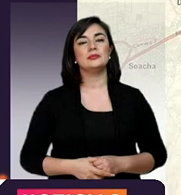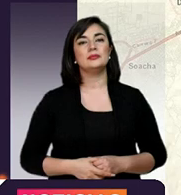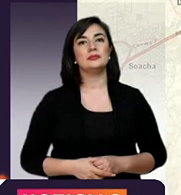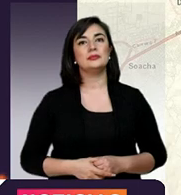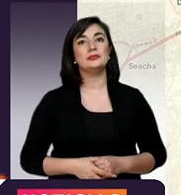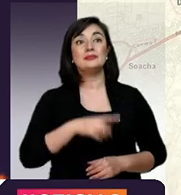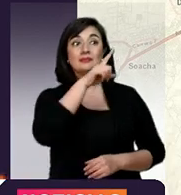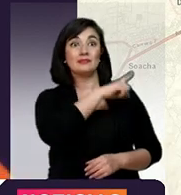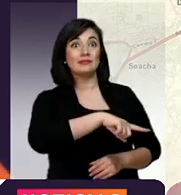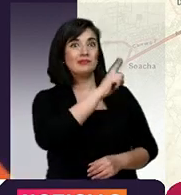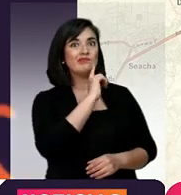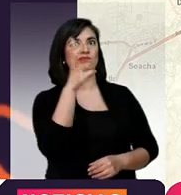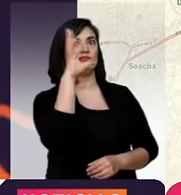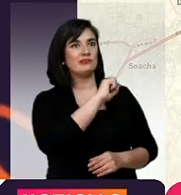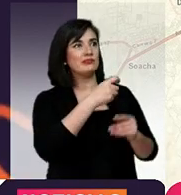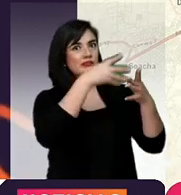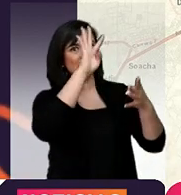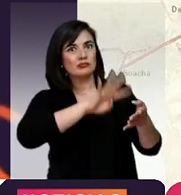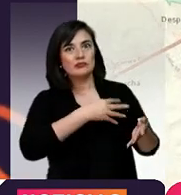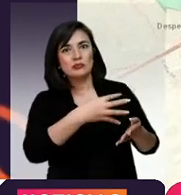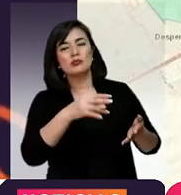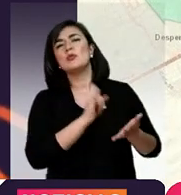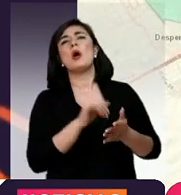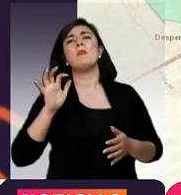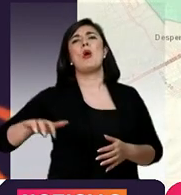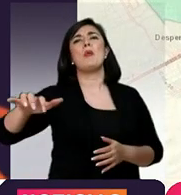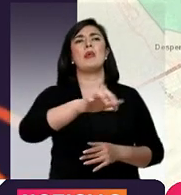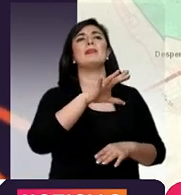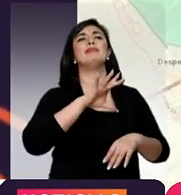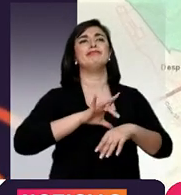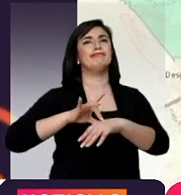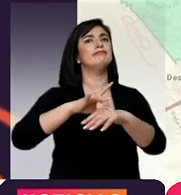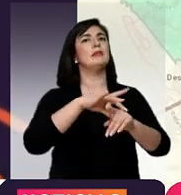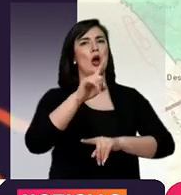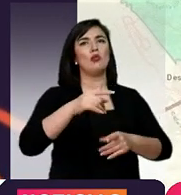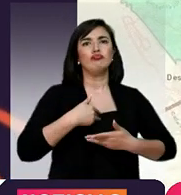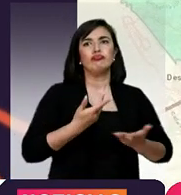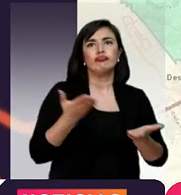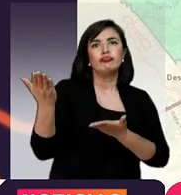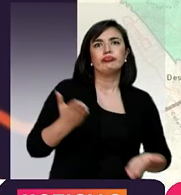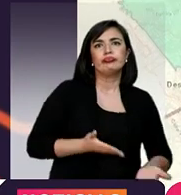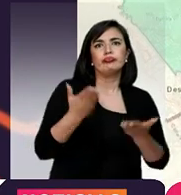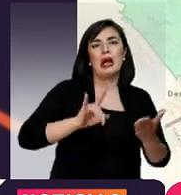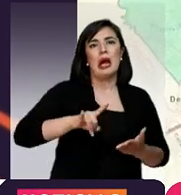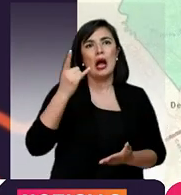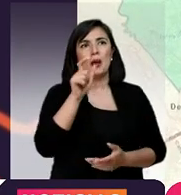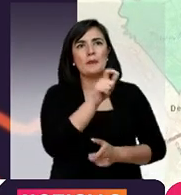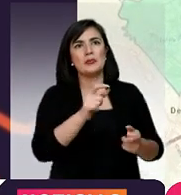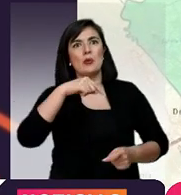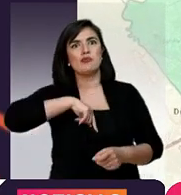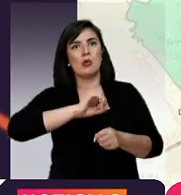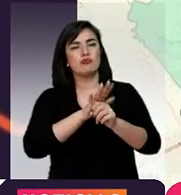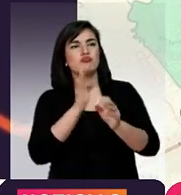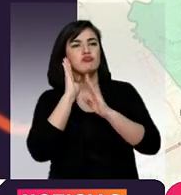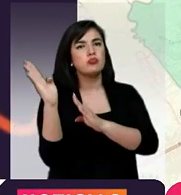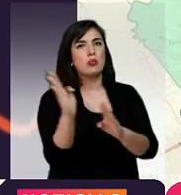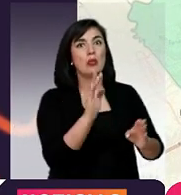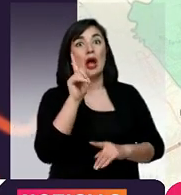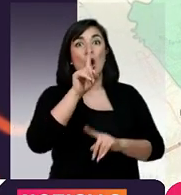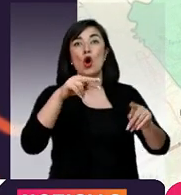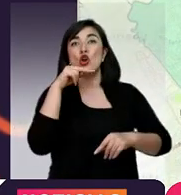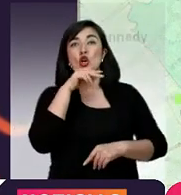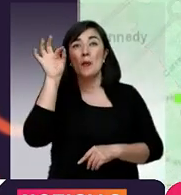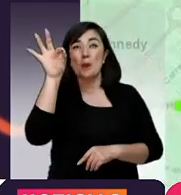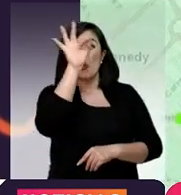esta imagen se refleja qué centros médicos en la ciudad están disponibles para recibir pacientes con coronavirus. Los puntos rojos reflejan